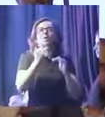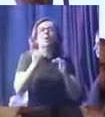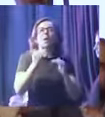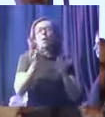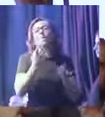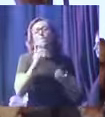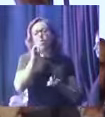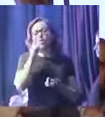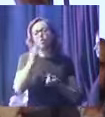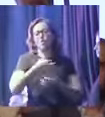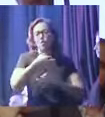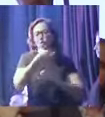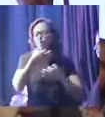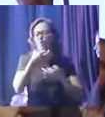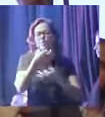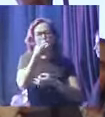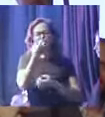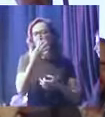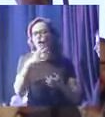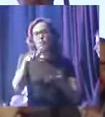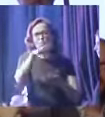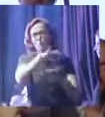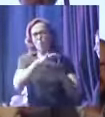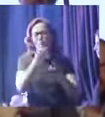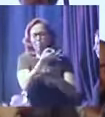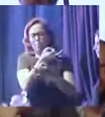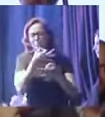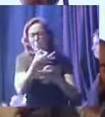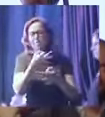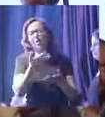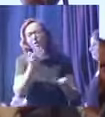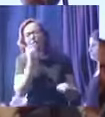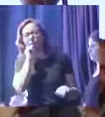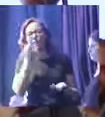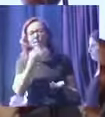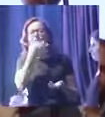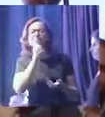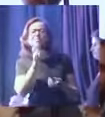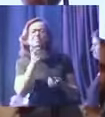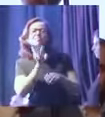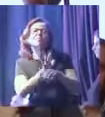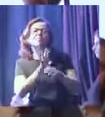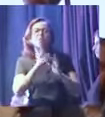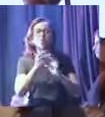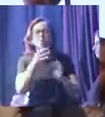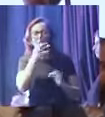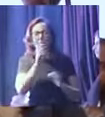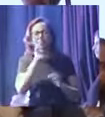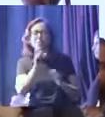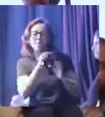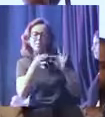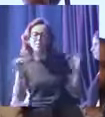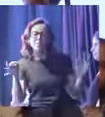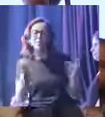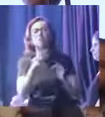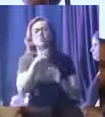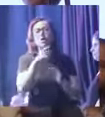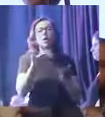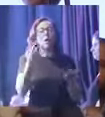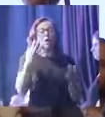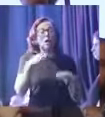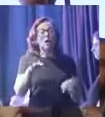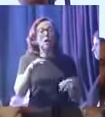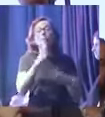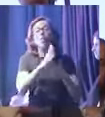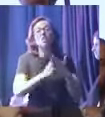flor de ciudad. Me gusta más así, es más de barrio, a nuestras propias cosas. A veces no hay nada más realista que